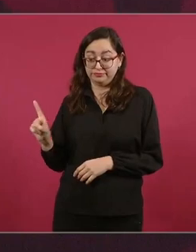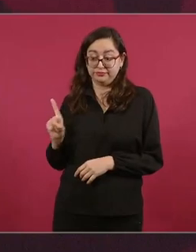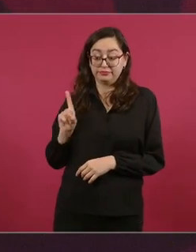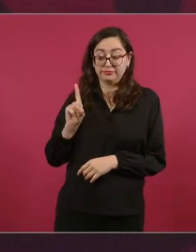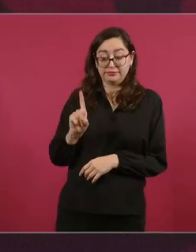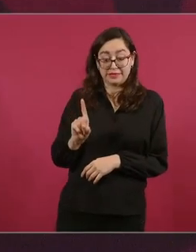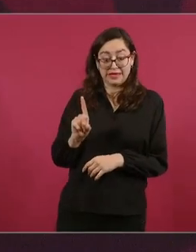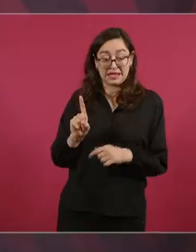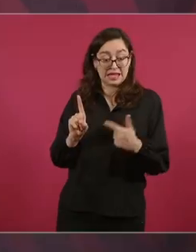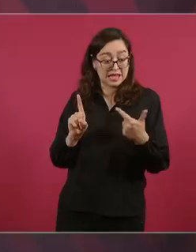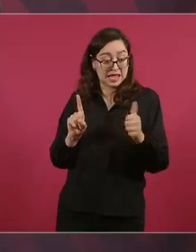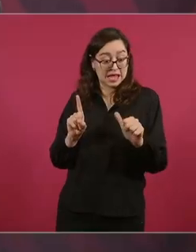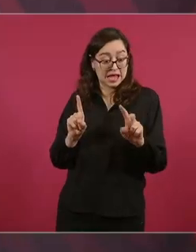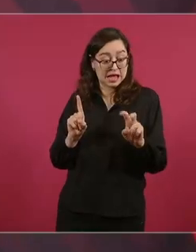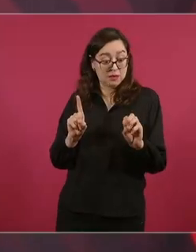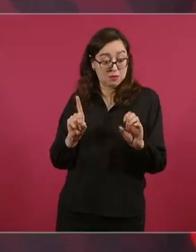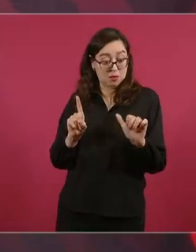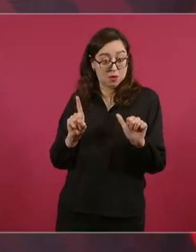Madrid, y